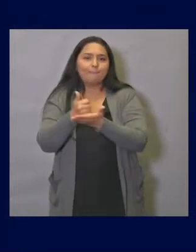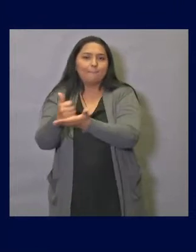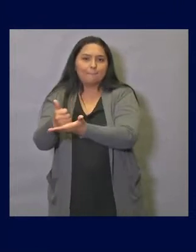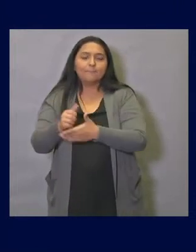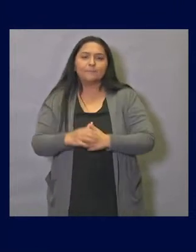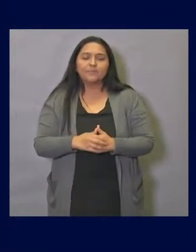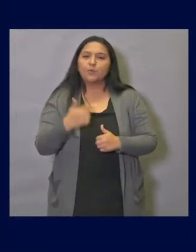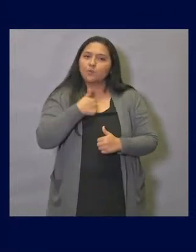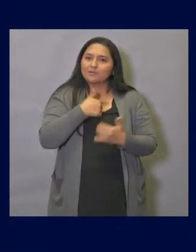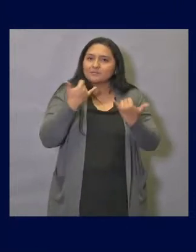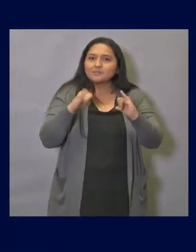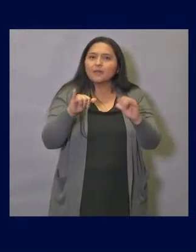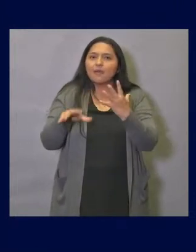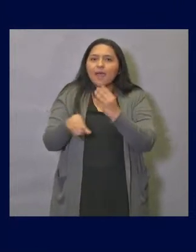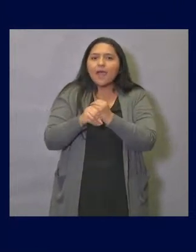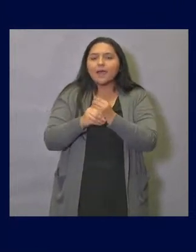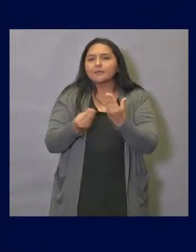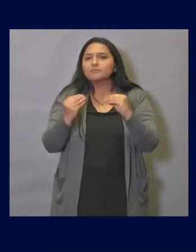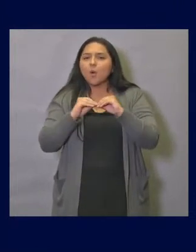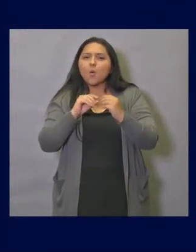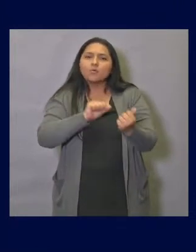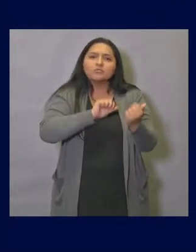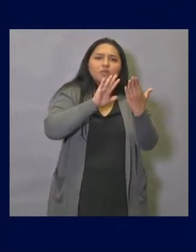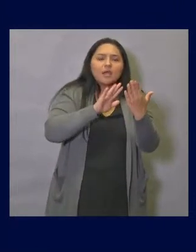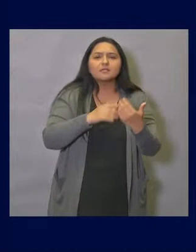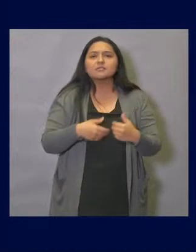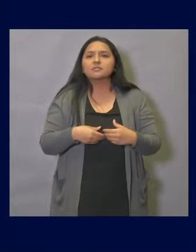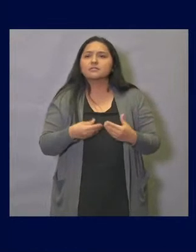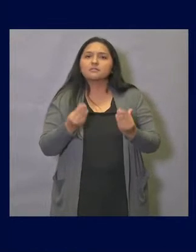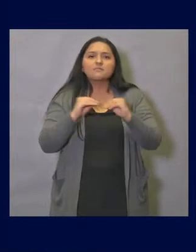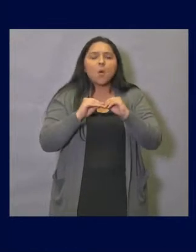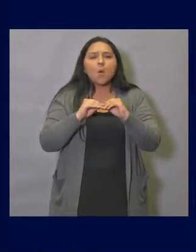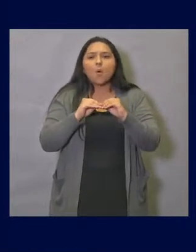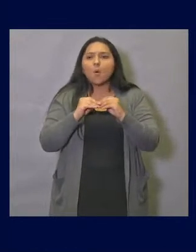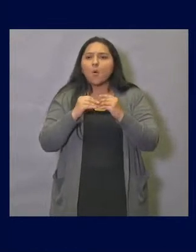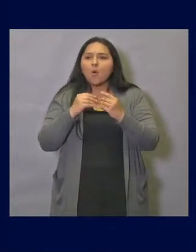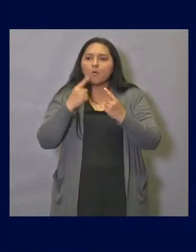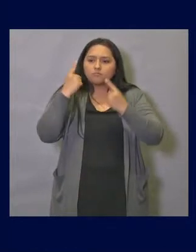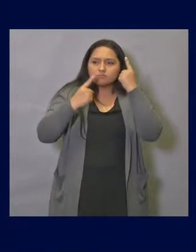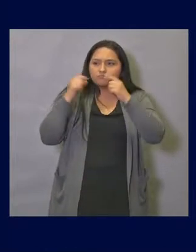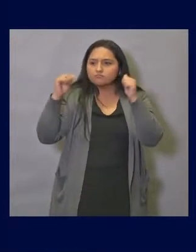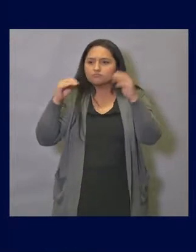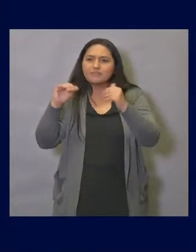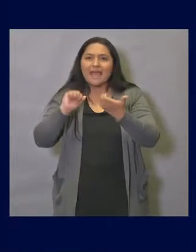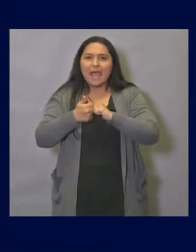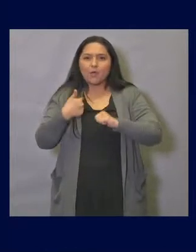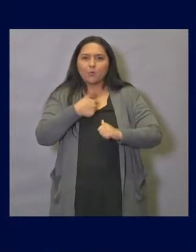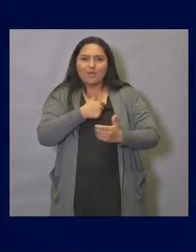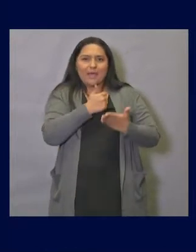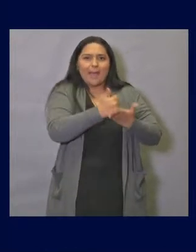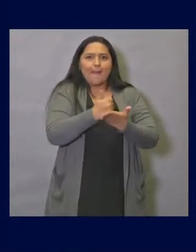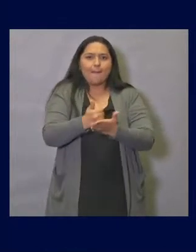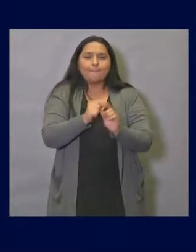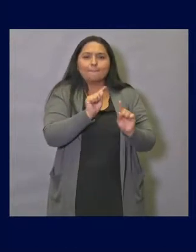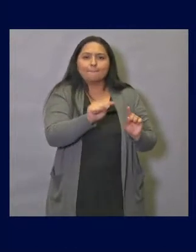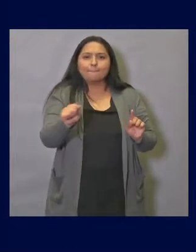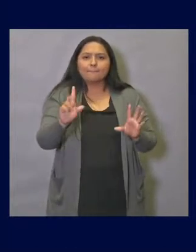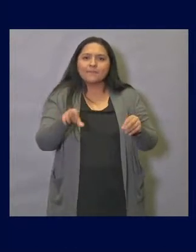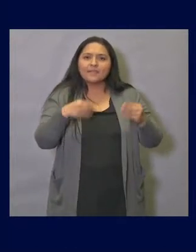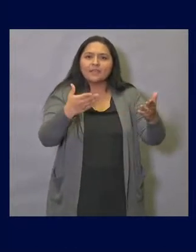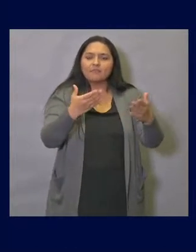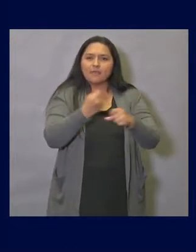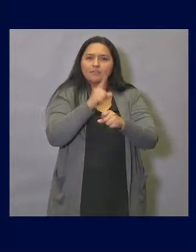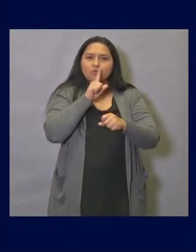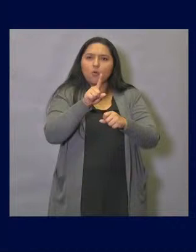y estrategias para que el proceso de vacunación en estas comunidades que son afectadas sea lo más accesible y